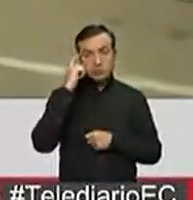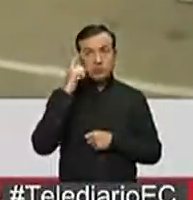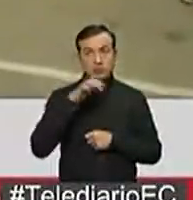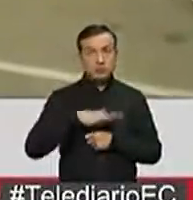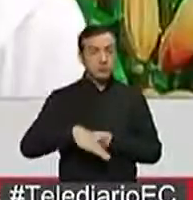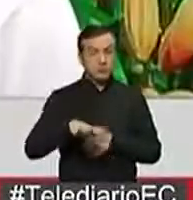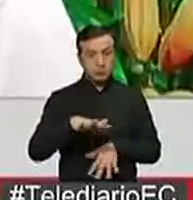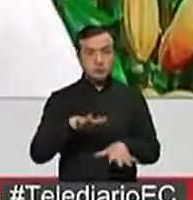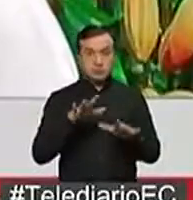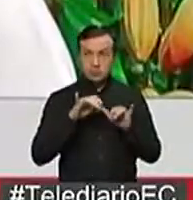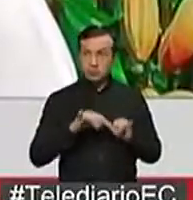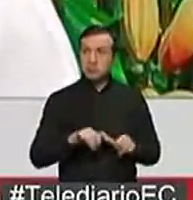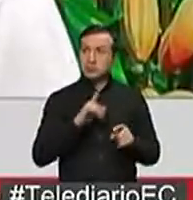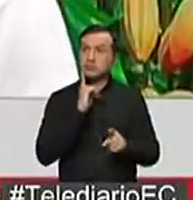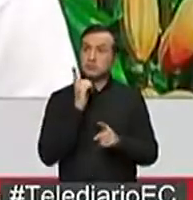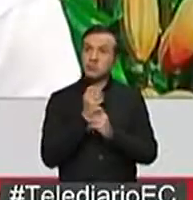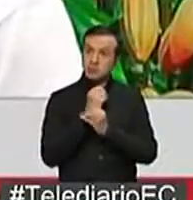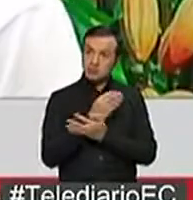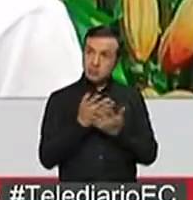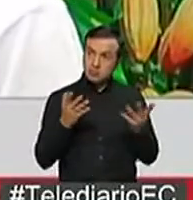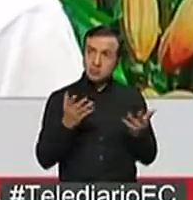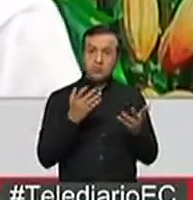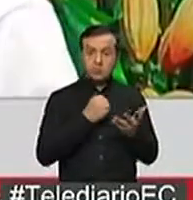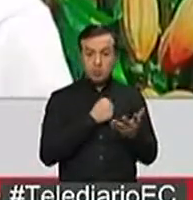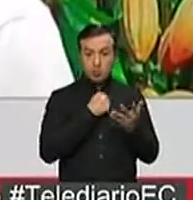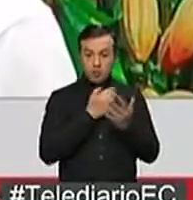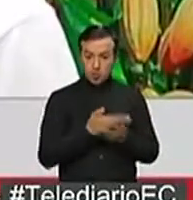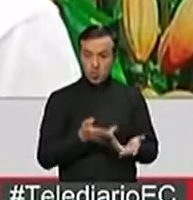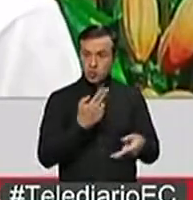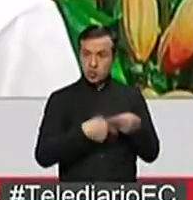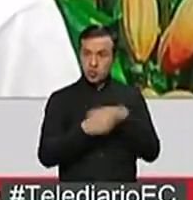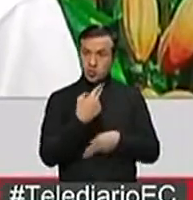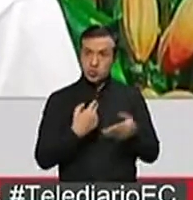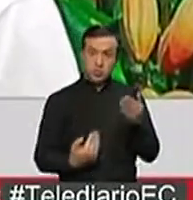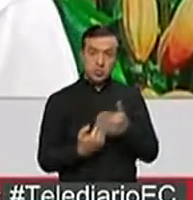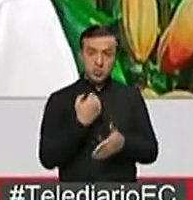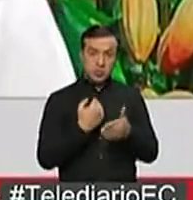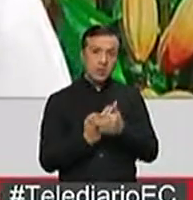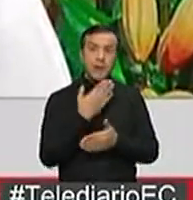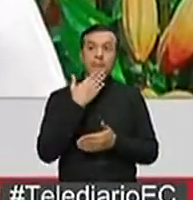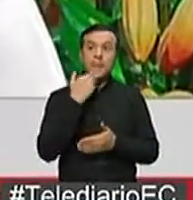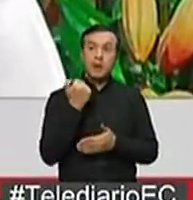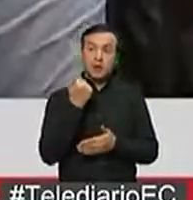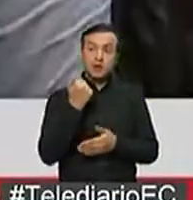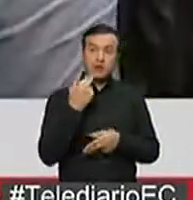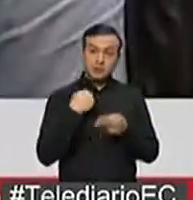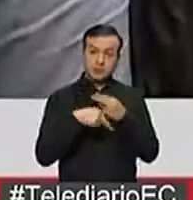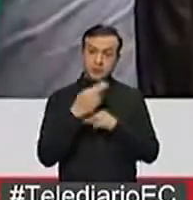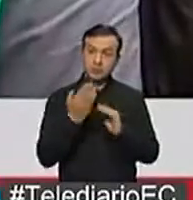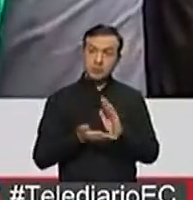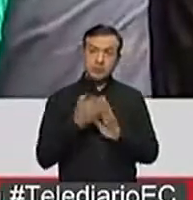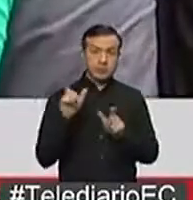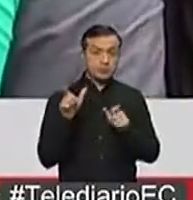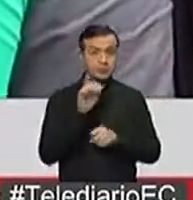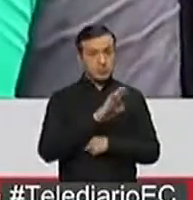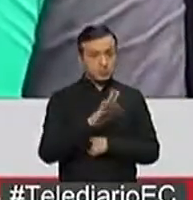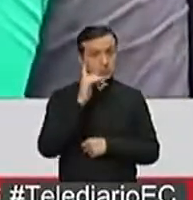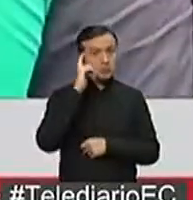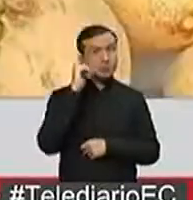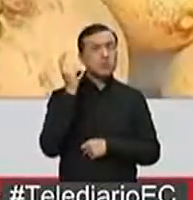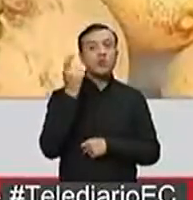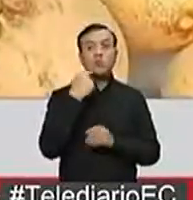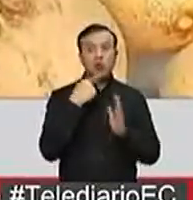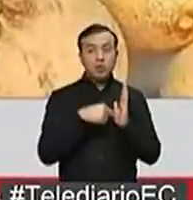ferias continúen. Para salir adelante con los pequeños productos, emprendimiento, darle un mejor valor agregado. Los asistentes accedieron a productos